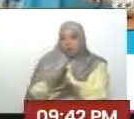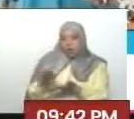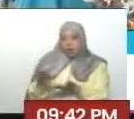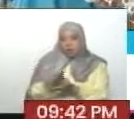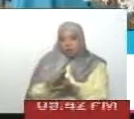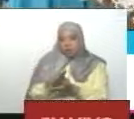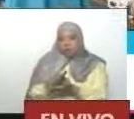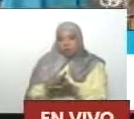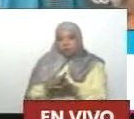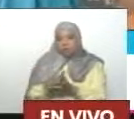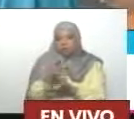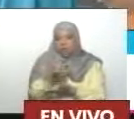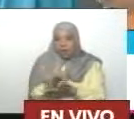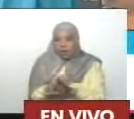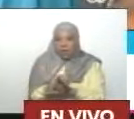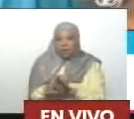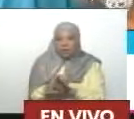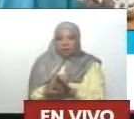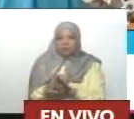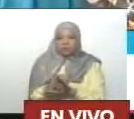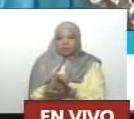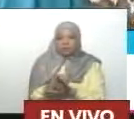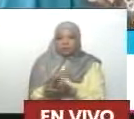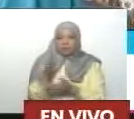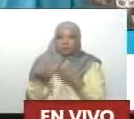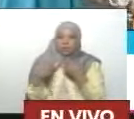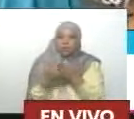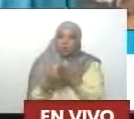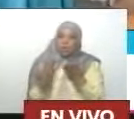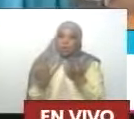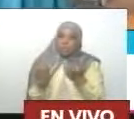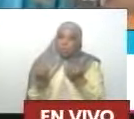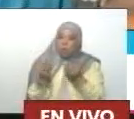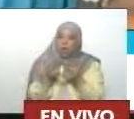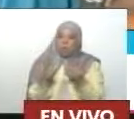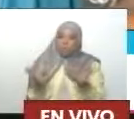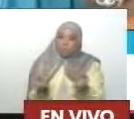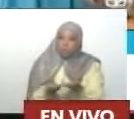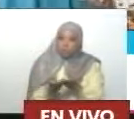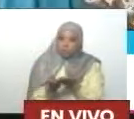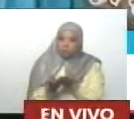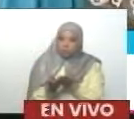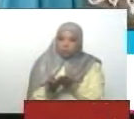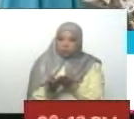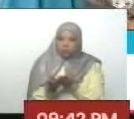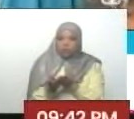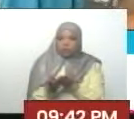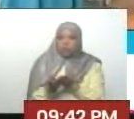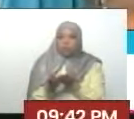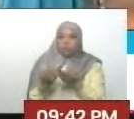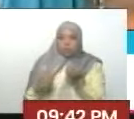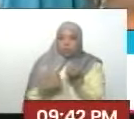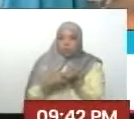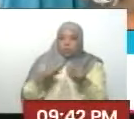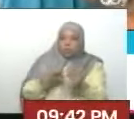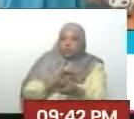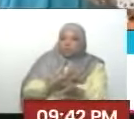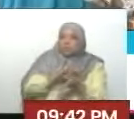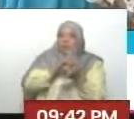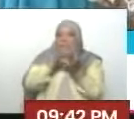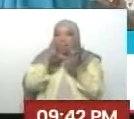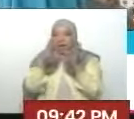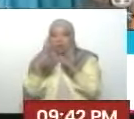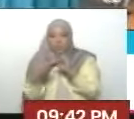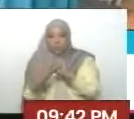ustedes y por aquí le llega mucha cosa del mundo y se ha